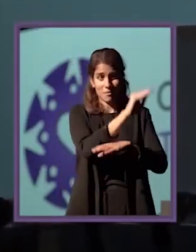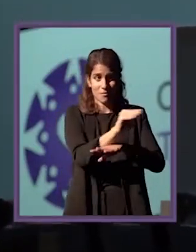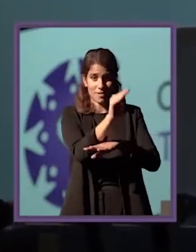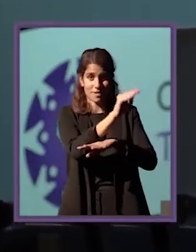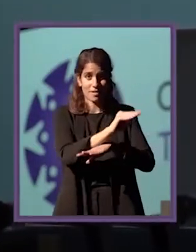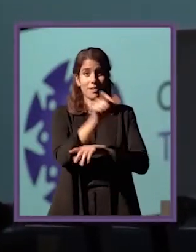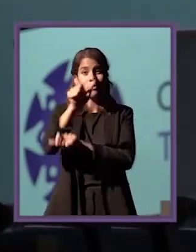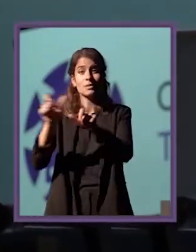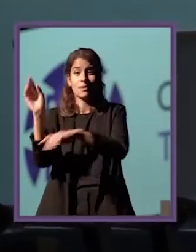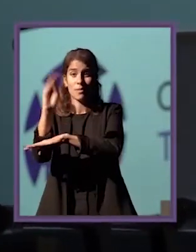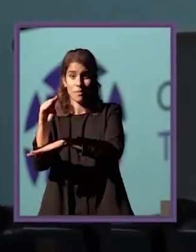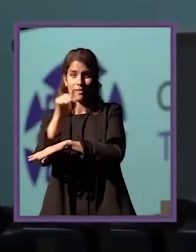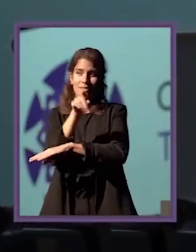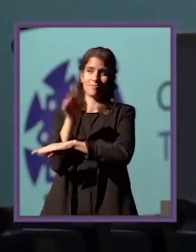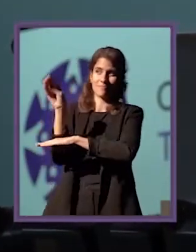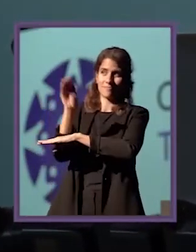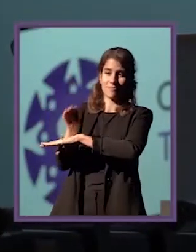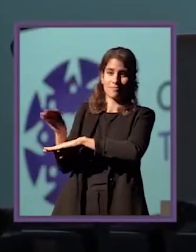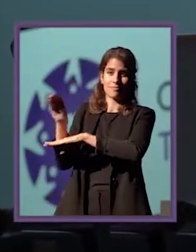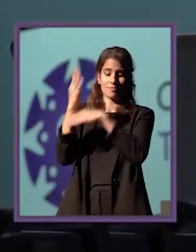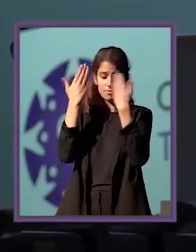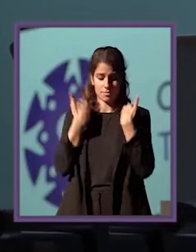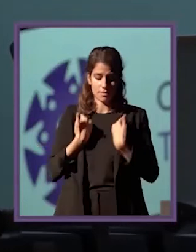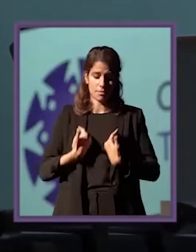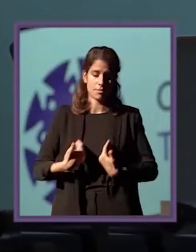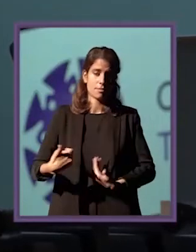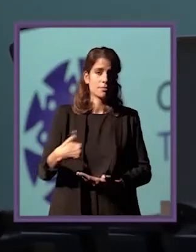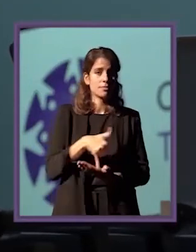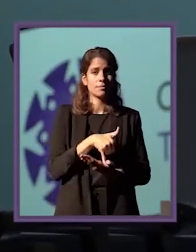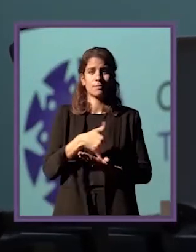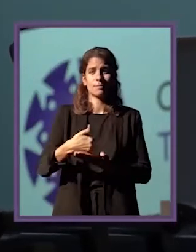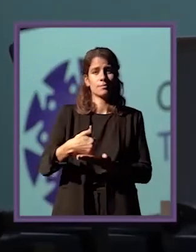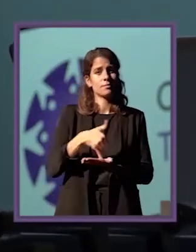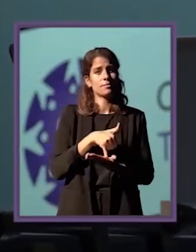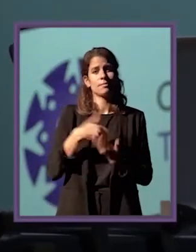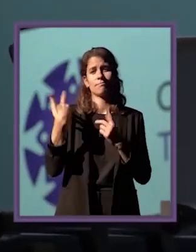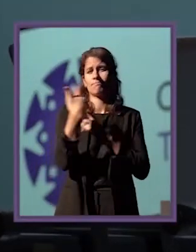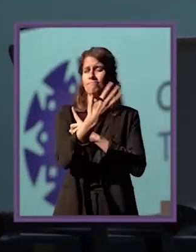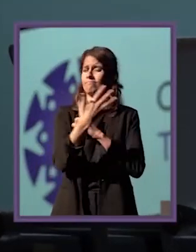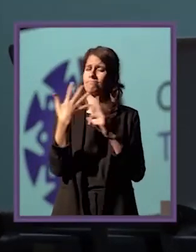quien te cuida, no maltrates nunca mi fragilidad.